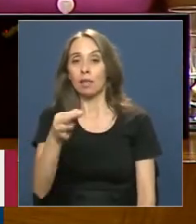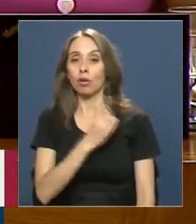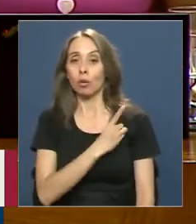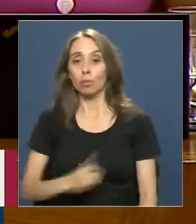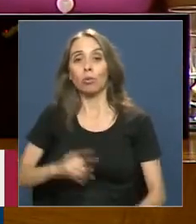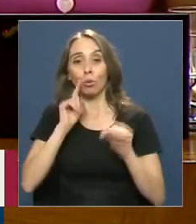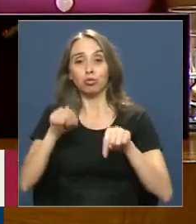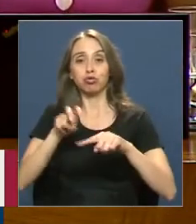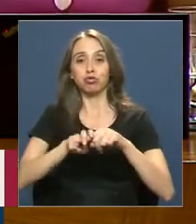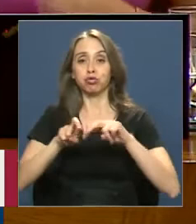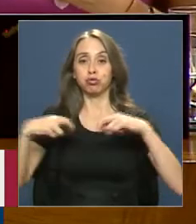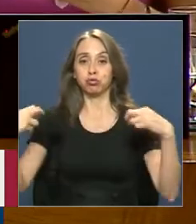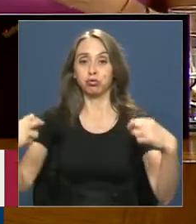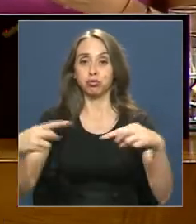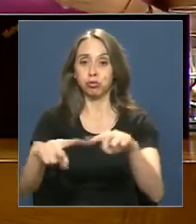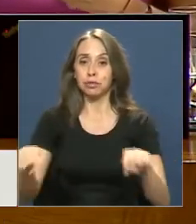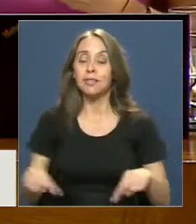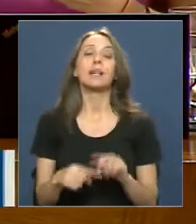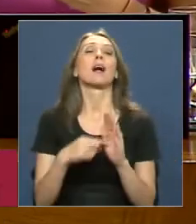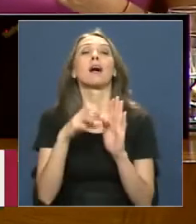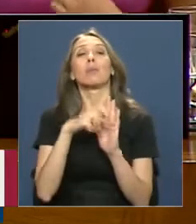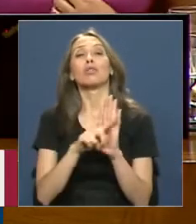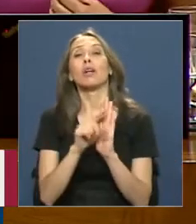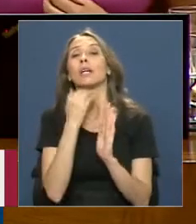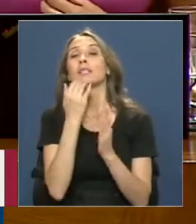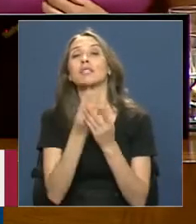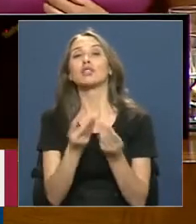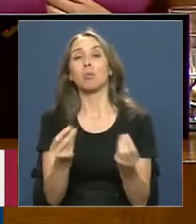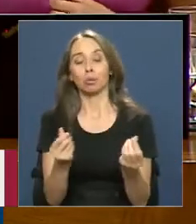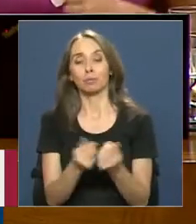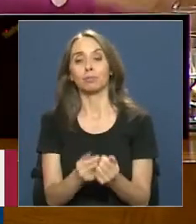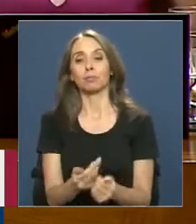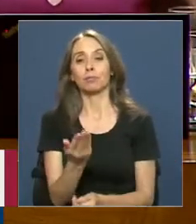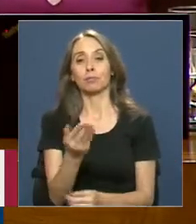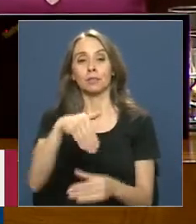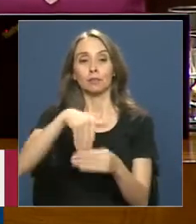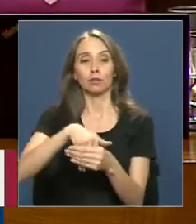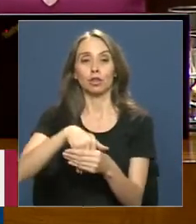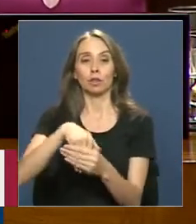sala que el proyecto trata de materias propias de ley simple o común. En votación.